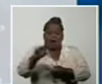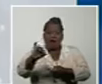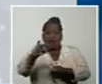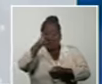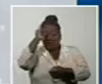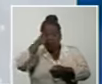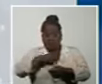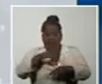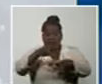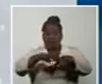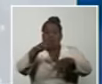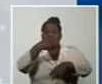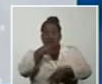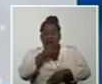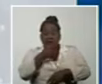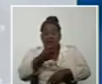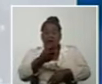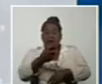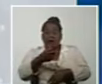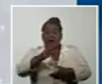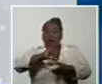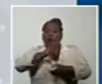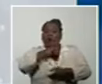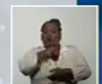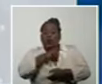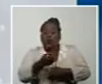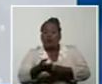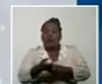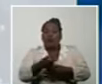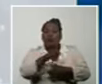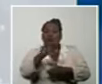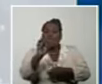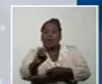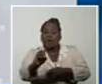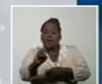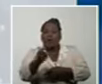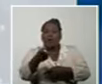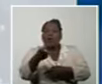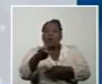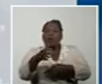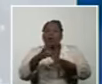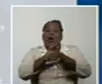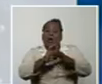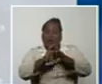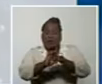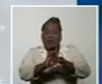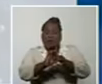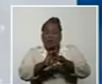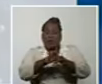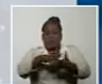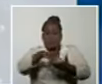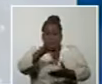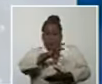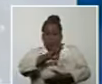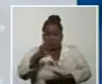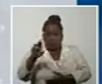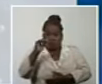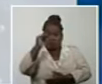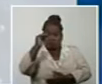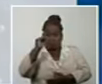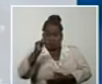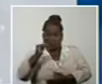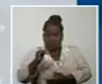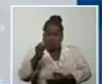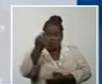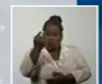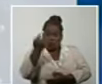Habana Vieja, Cotorro, Cerro, Guanabacoa y Plaza de la Revolución, 1 en